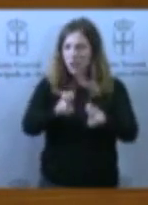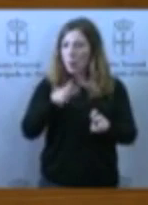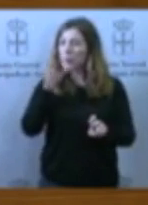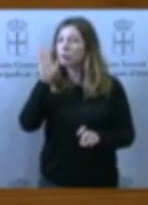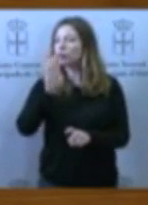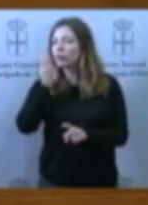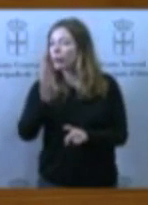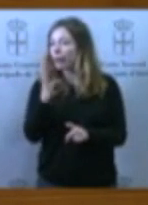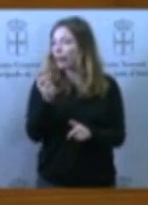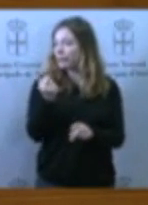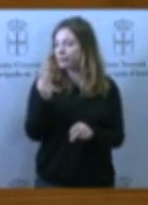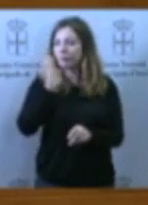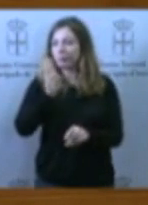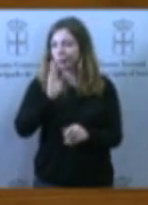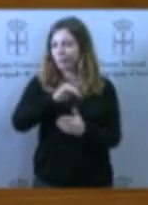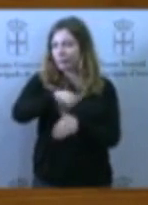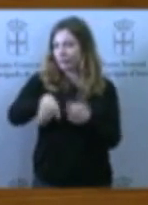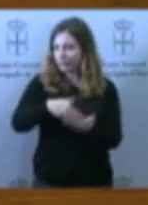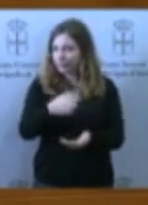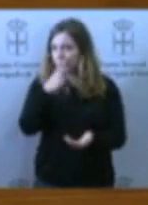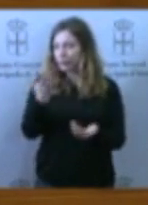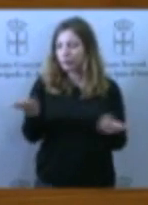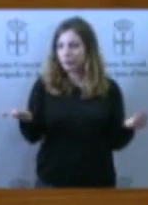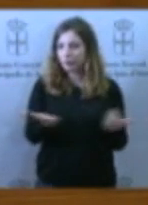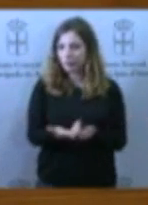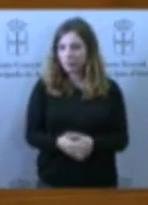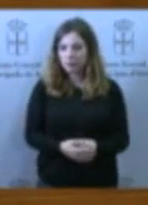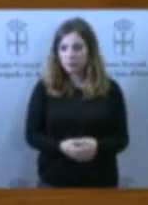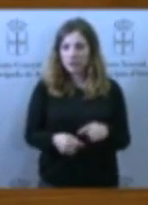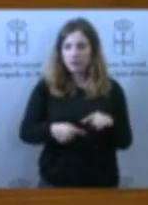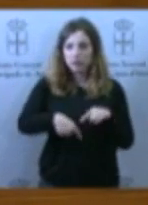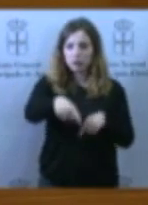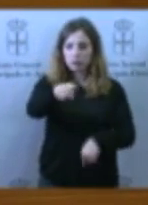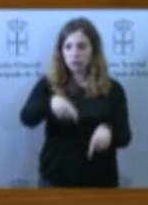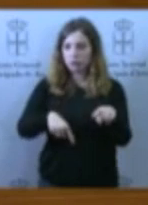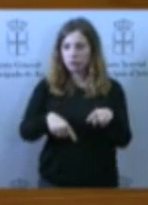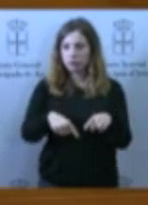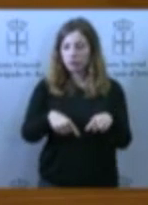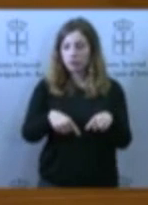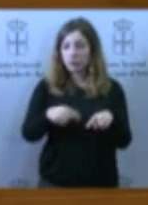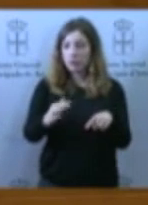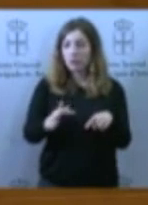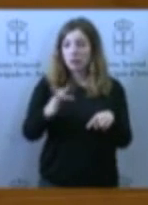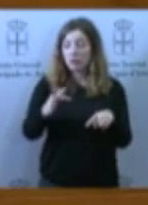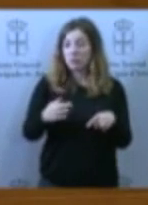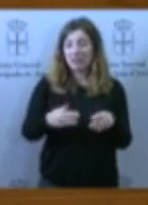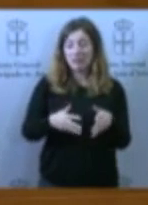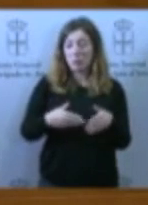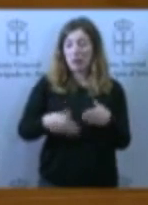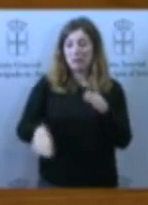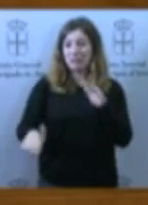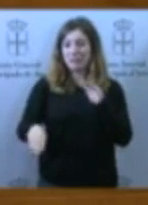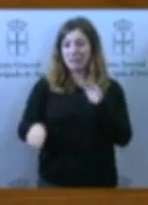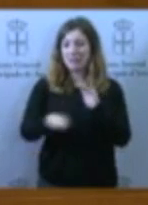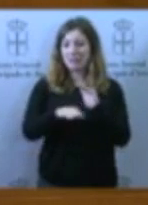corrupción, con unos tráficos y con una previsión inflada, encima se hizo una chapuza en la obra.